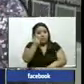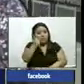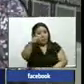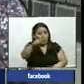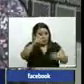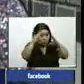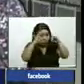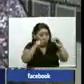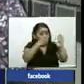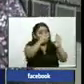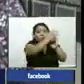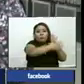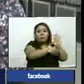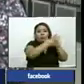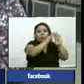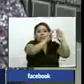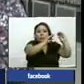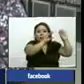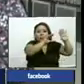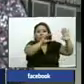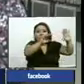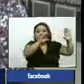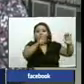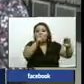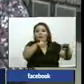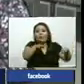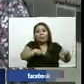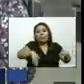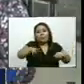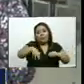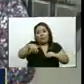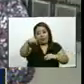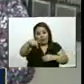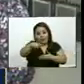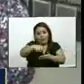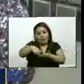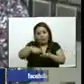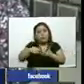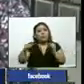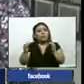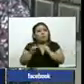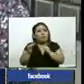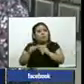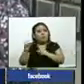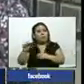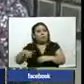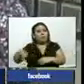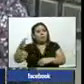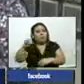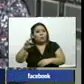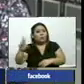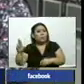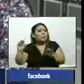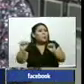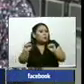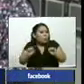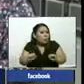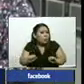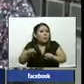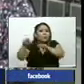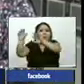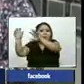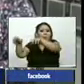nubosidad se está acumulando en la zona norte para central, igualmente al oriente, y estas tormentas pues se